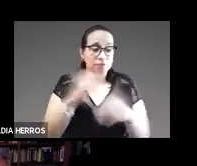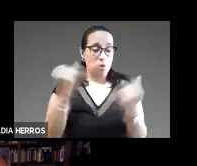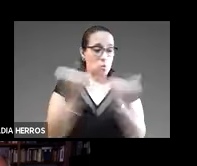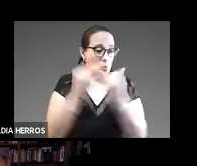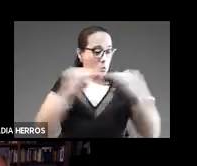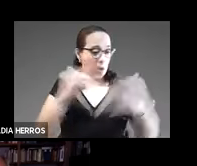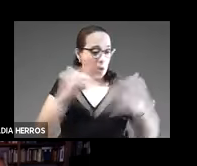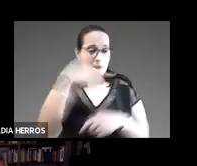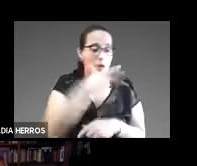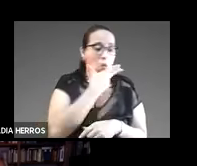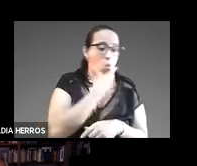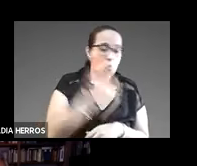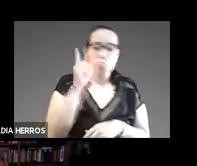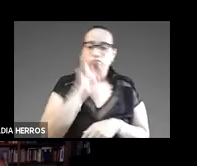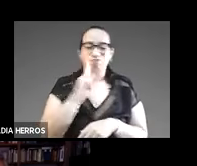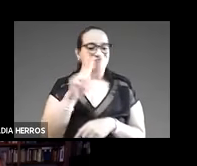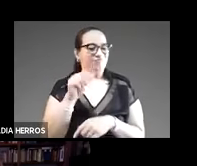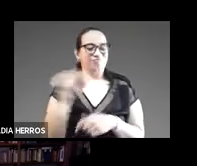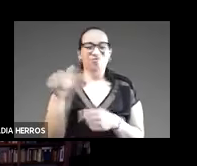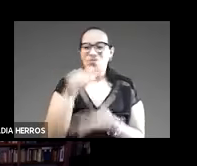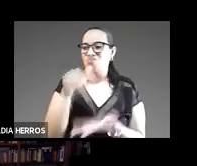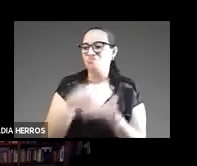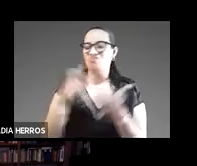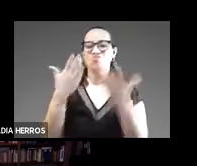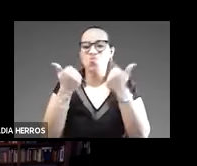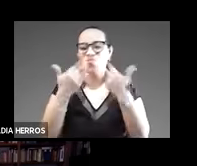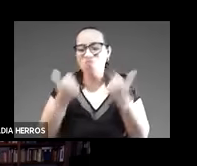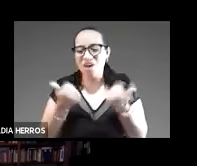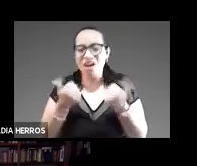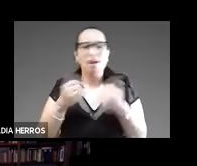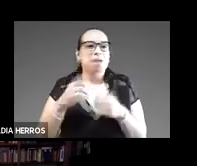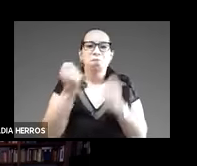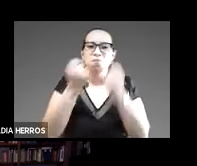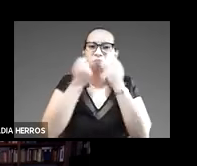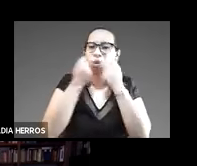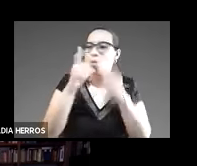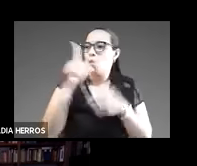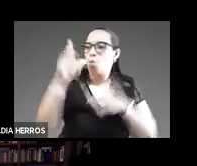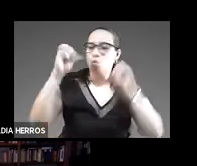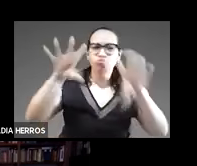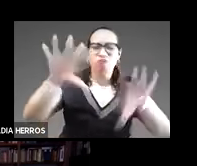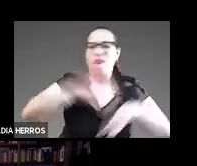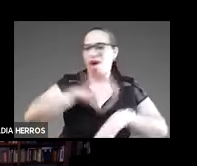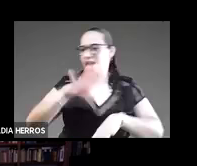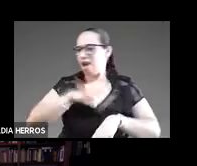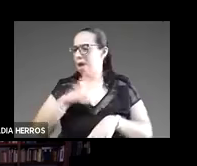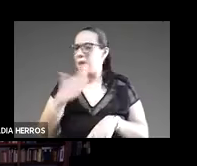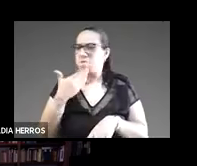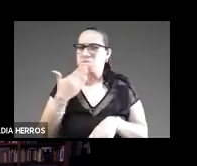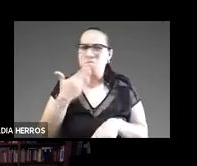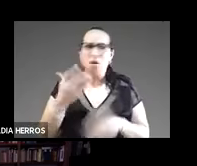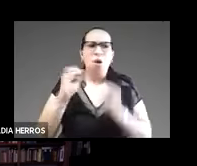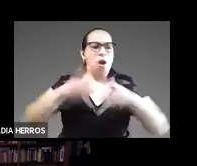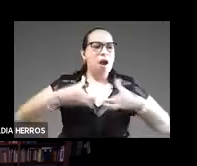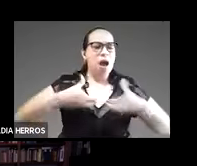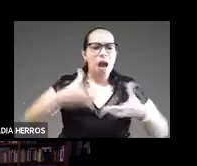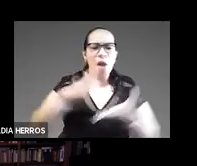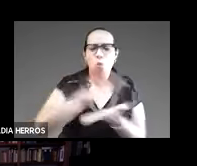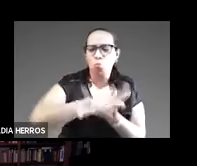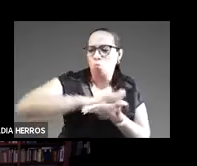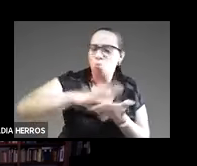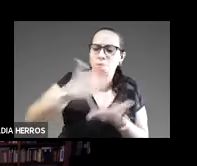mujeres. En ningún espacio, así haya muchísima luz y la calle esté bien pavimentada y demás, no es